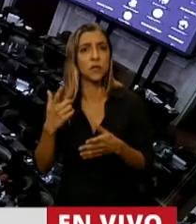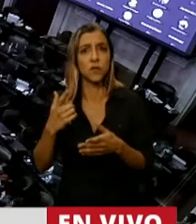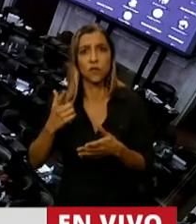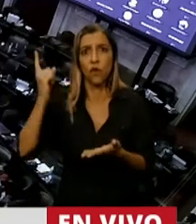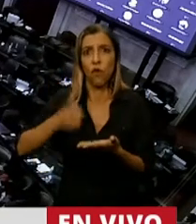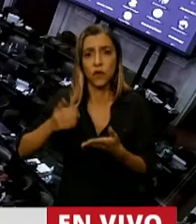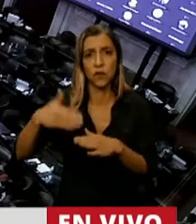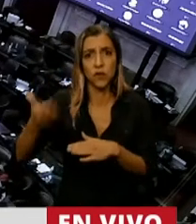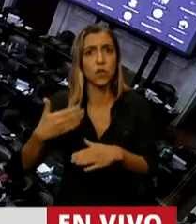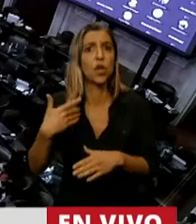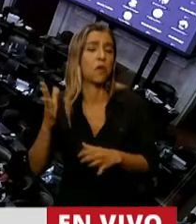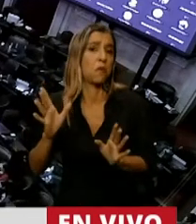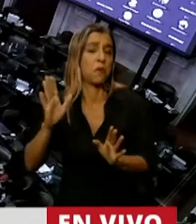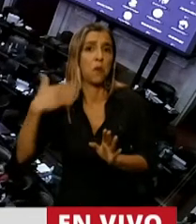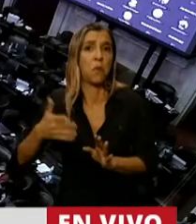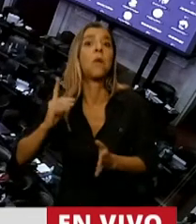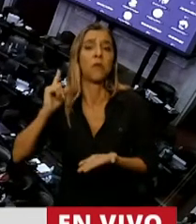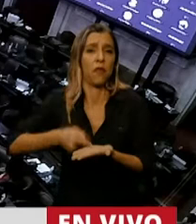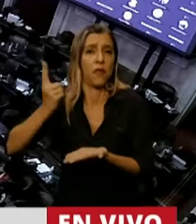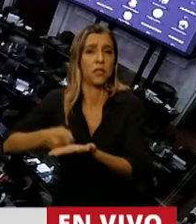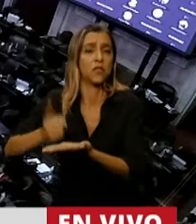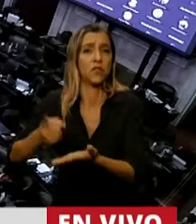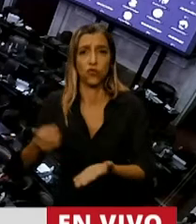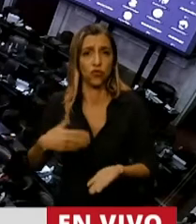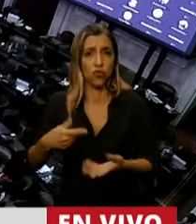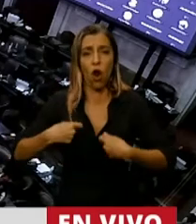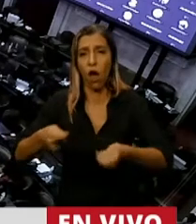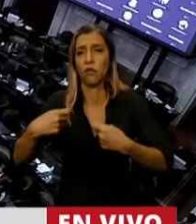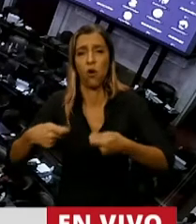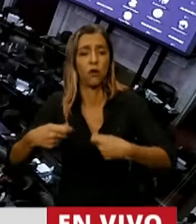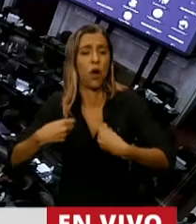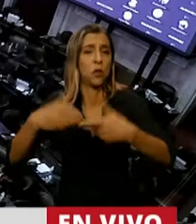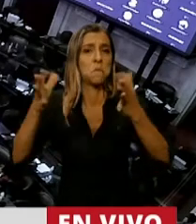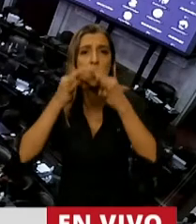de ir a la discrecionalidad, al derroche sin control,